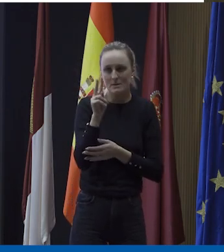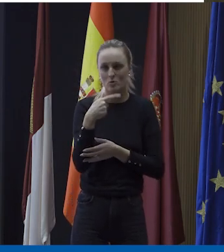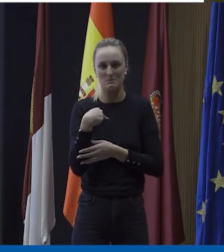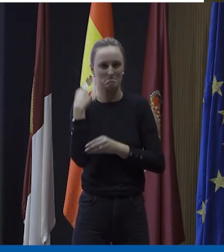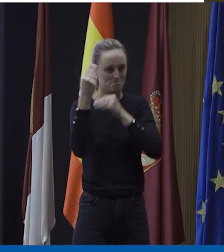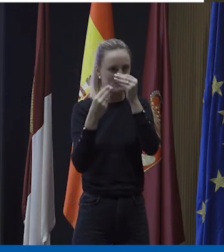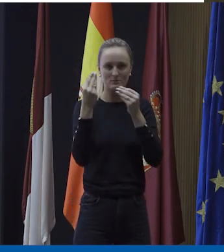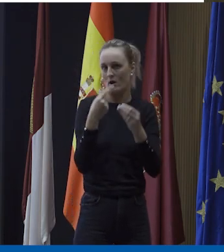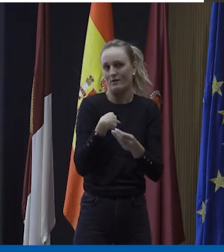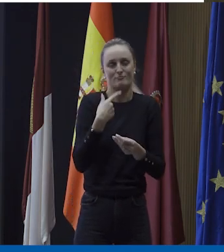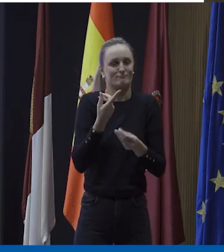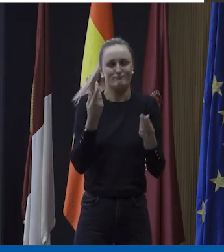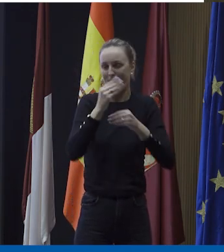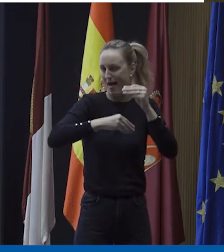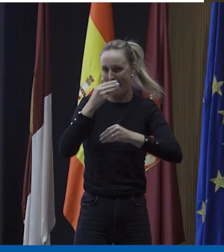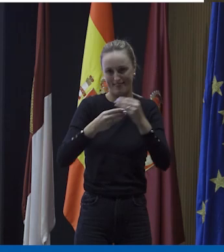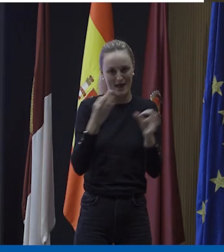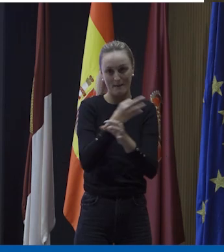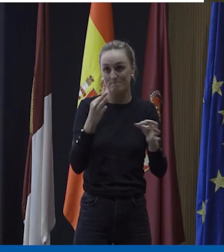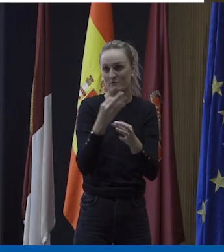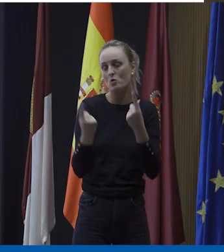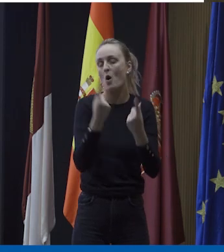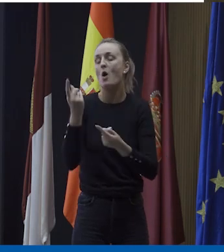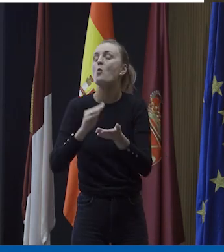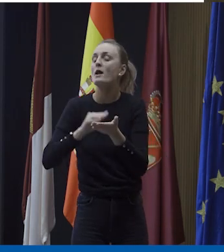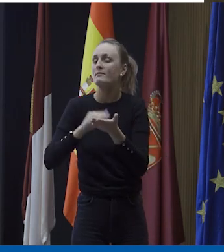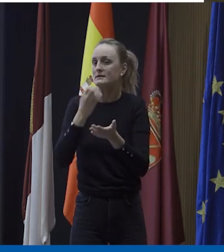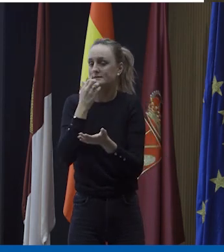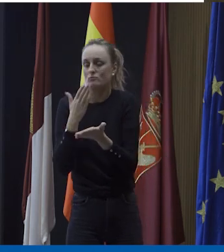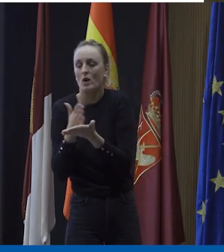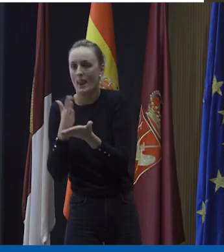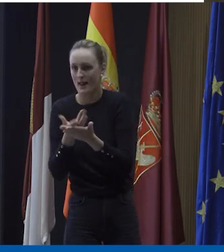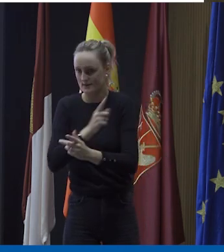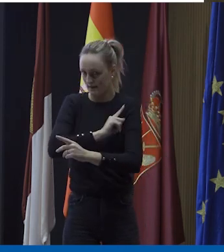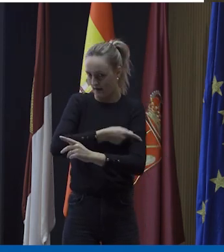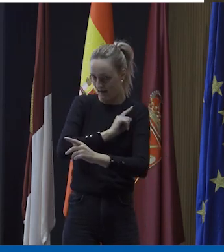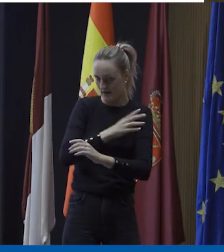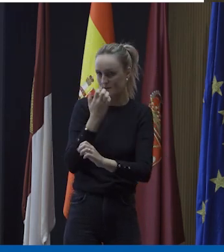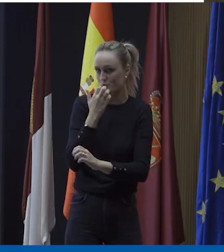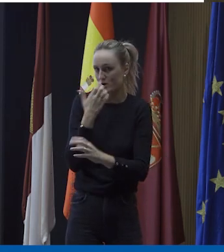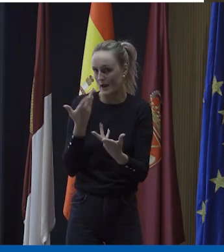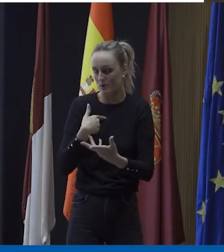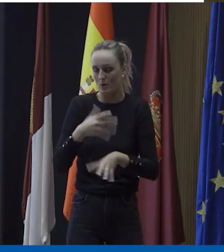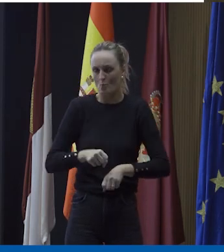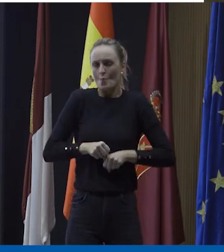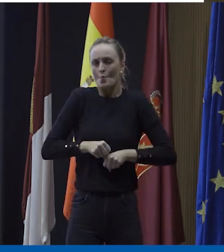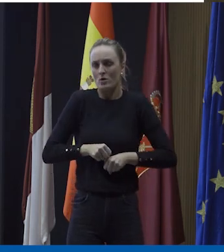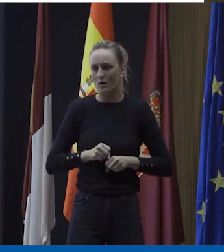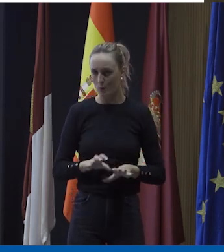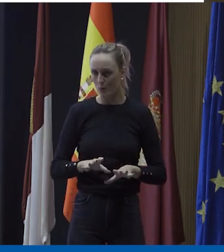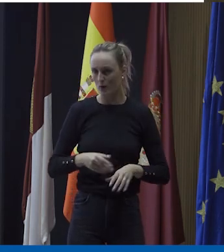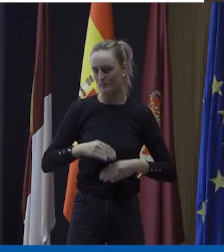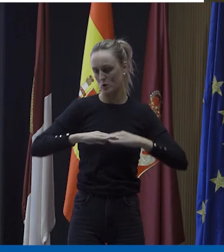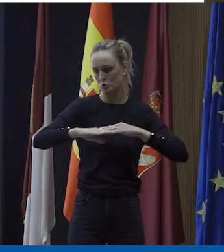estamos haciendo bien, ¿vale? O a veces si vamos a clases de alguna clase de gimnasia, ¿vale? Pues eso de apretar, contraer el